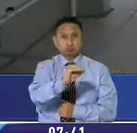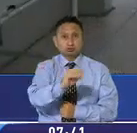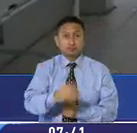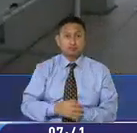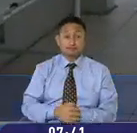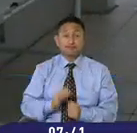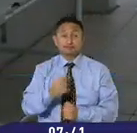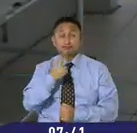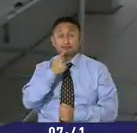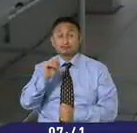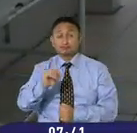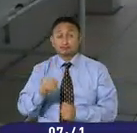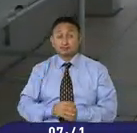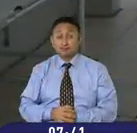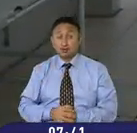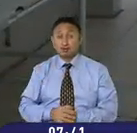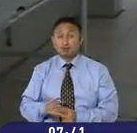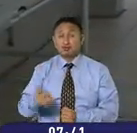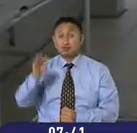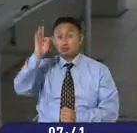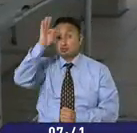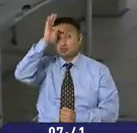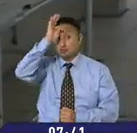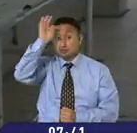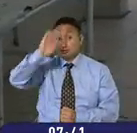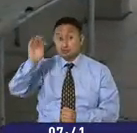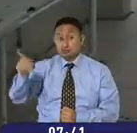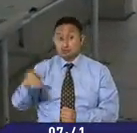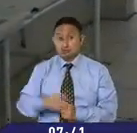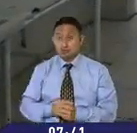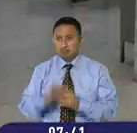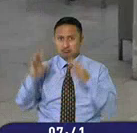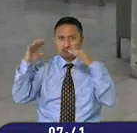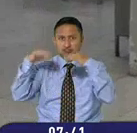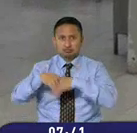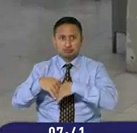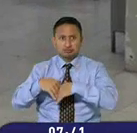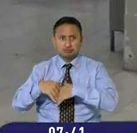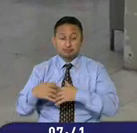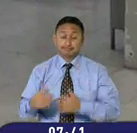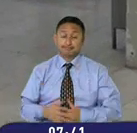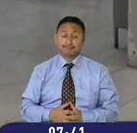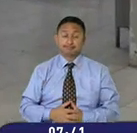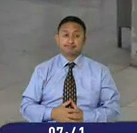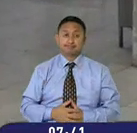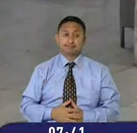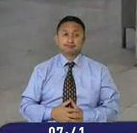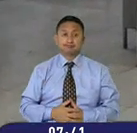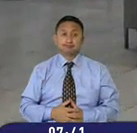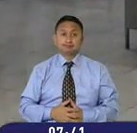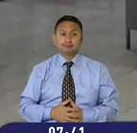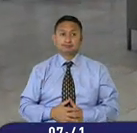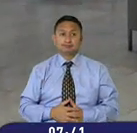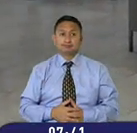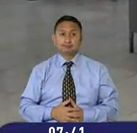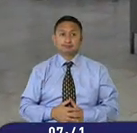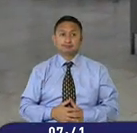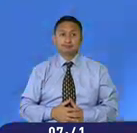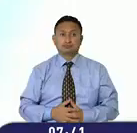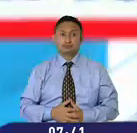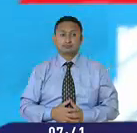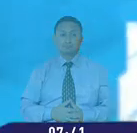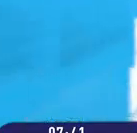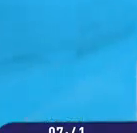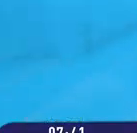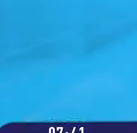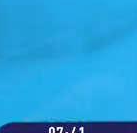incluso manifestó: los hospitales están cayéndose. Desde Los Ríos, informó Odette Camacho. Y